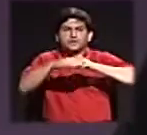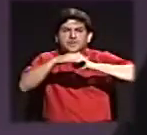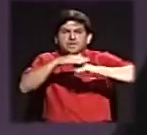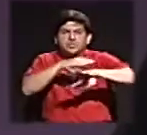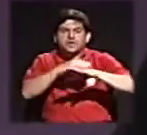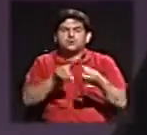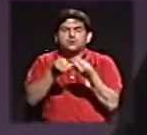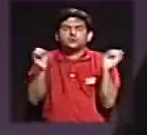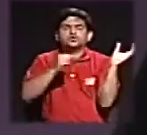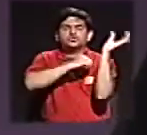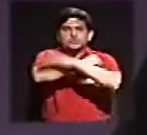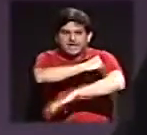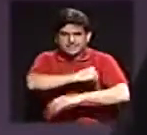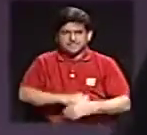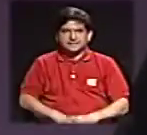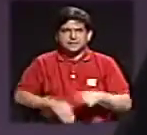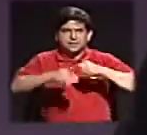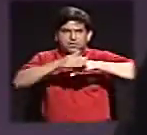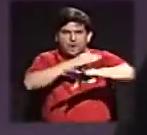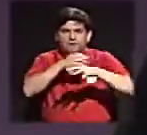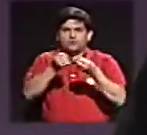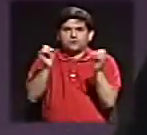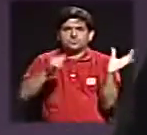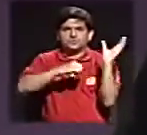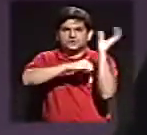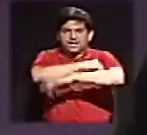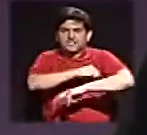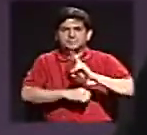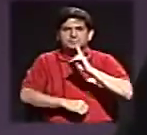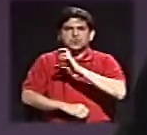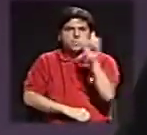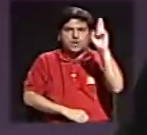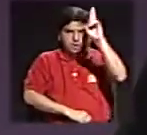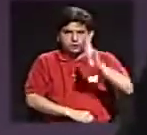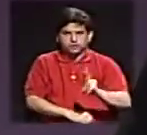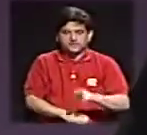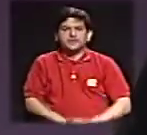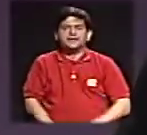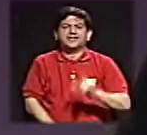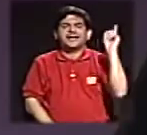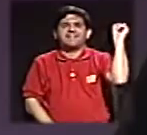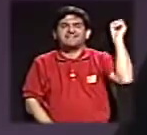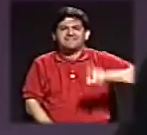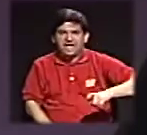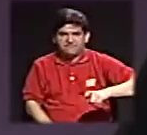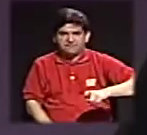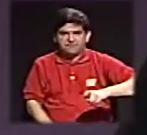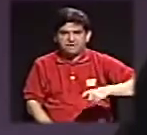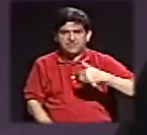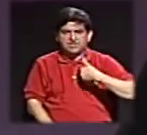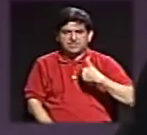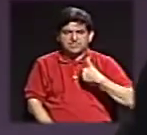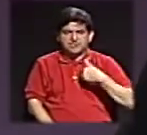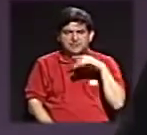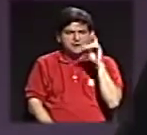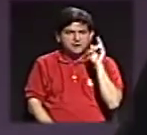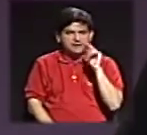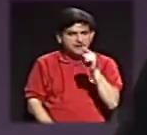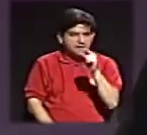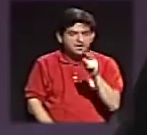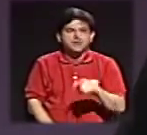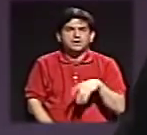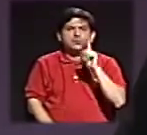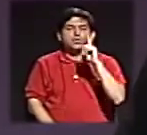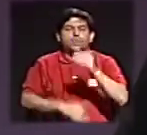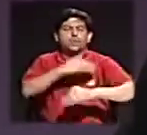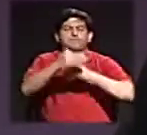impune. Para que el aborto impune sea una realidad en Costa Rica, debe de estar acompañado de